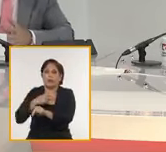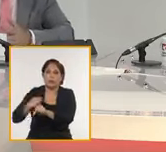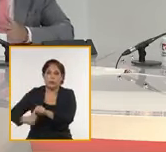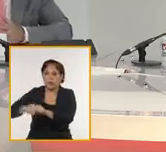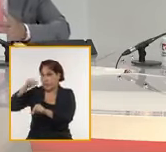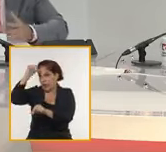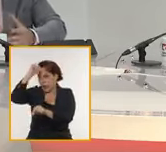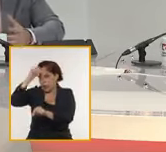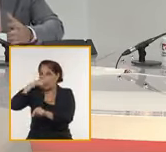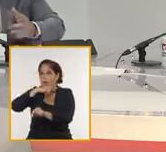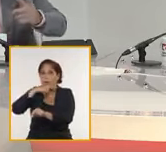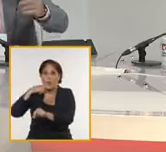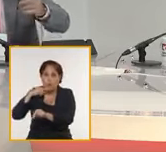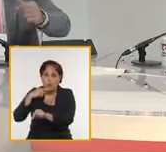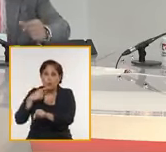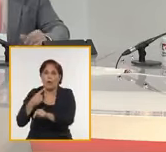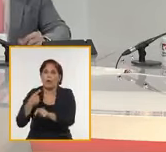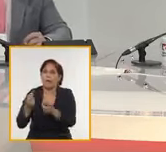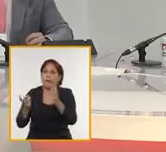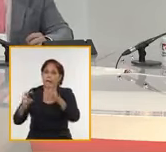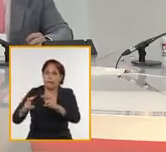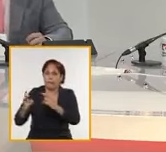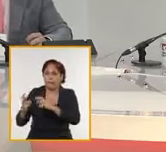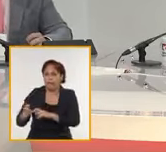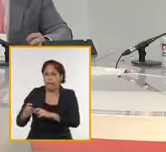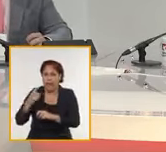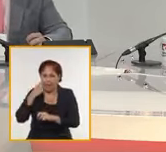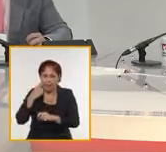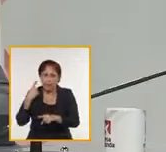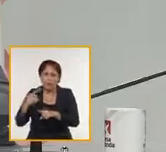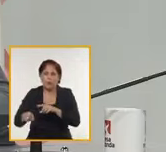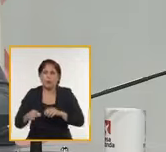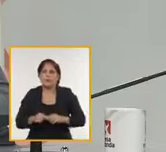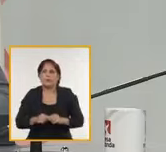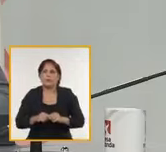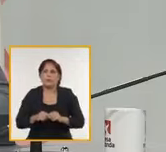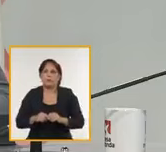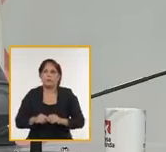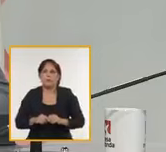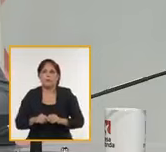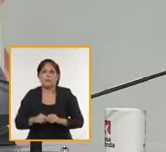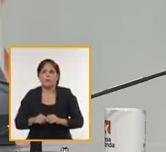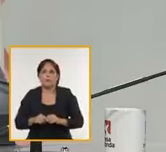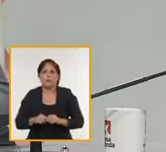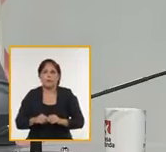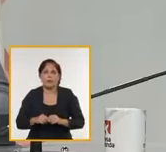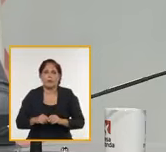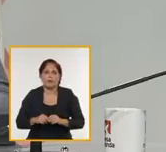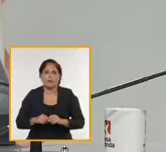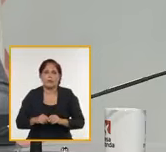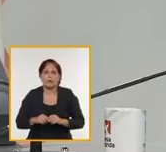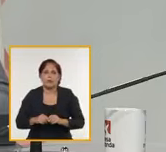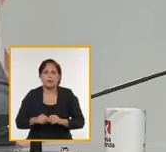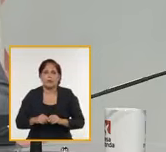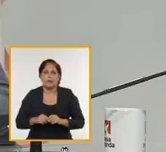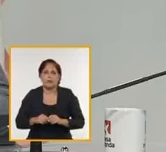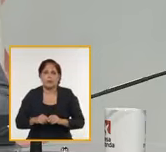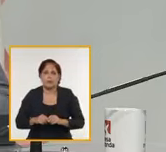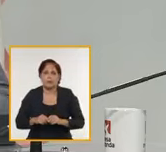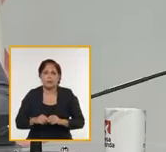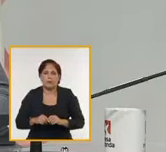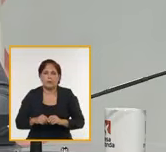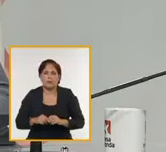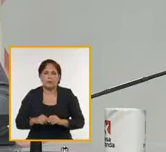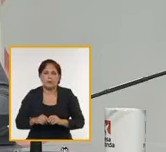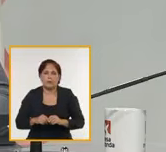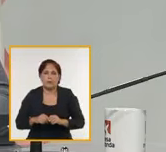India, Rusia, China. Vamos a ver el siguiente reportaje que tiene que ver con los diálogos entre Modi y Xi